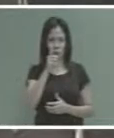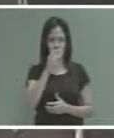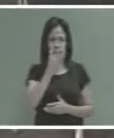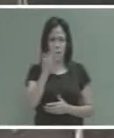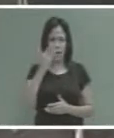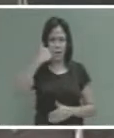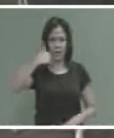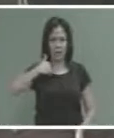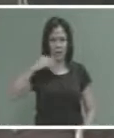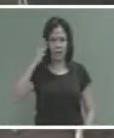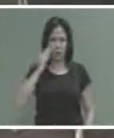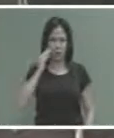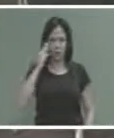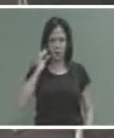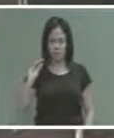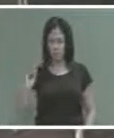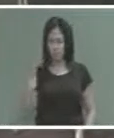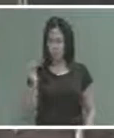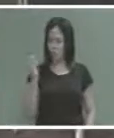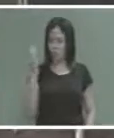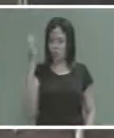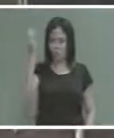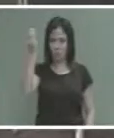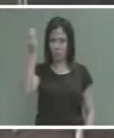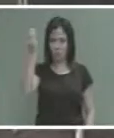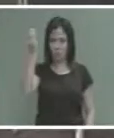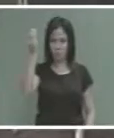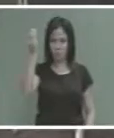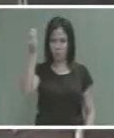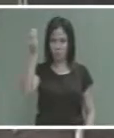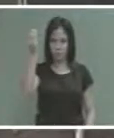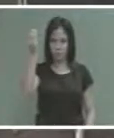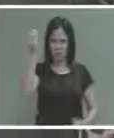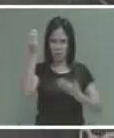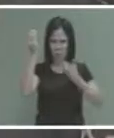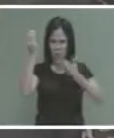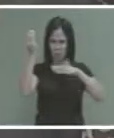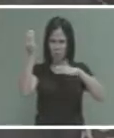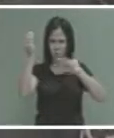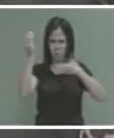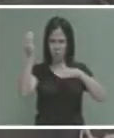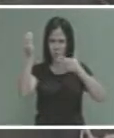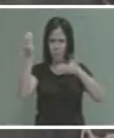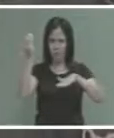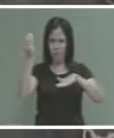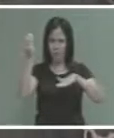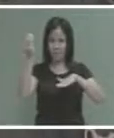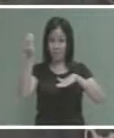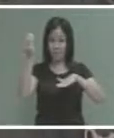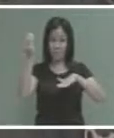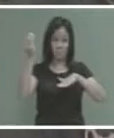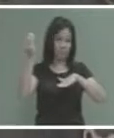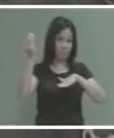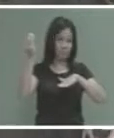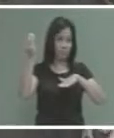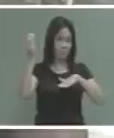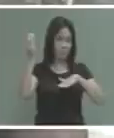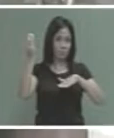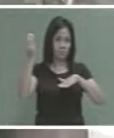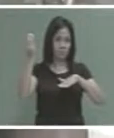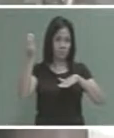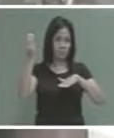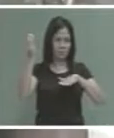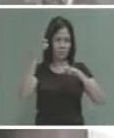significa ser un joven, un adolescente, que se porta mal, que saca de quicio a